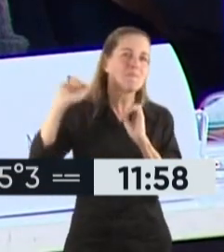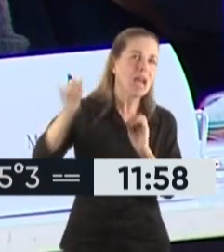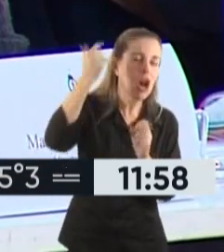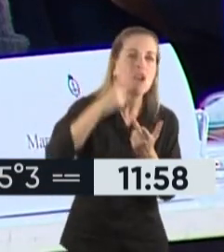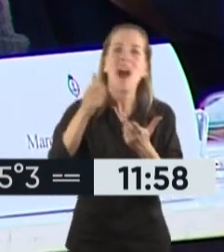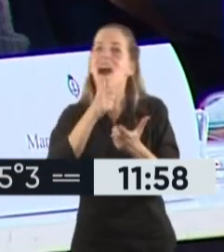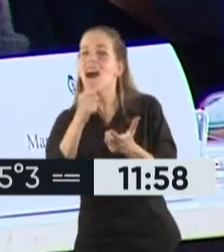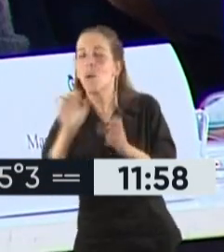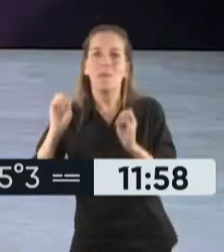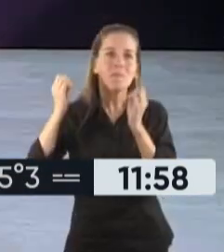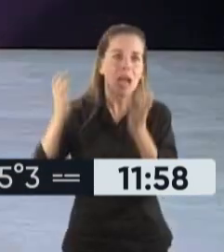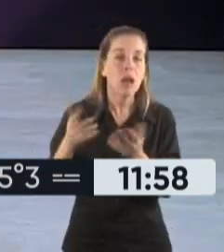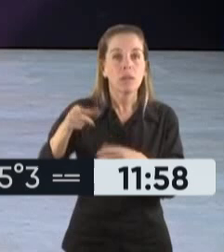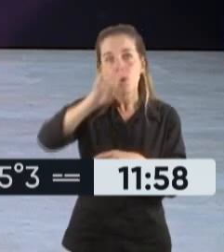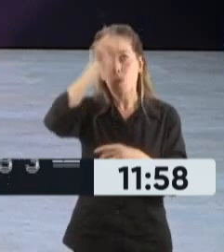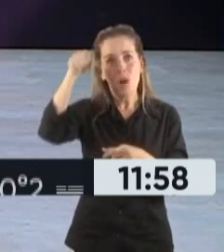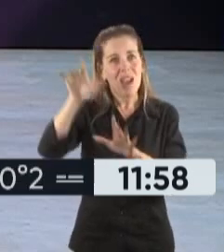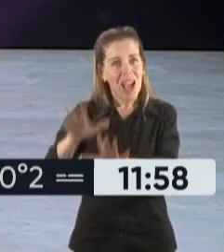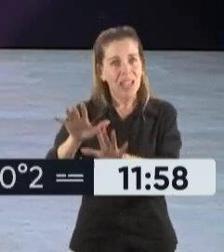sin embargo nos pasa esto.